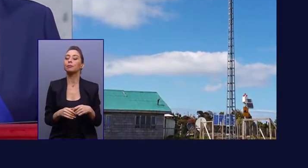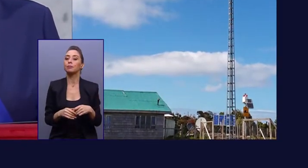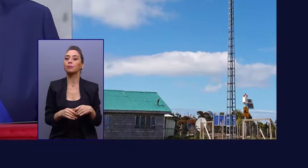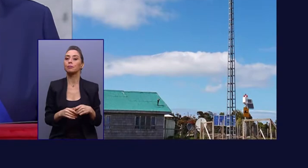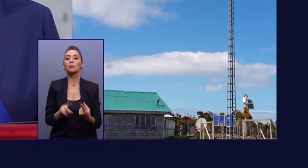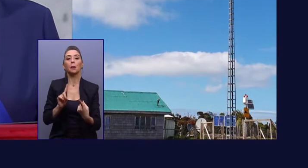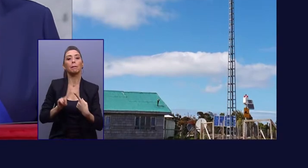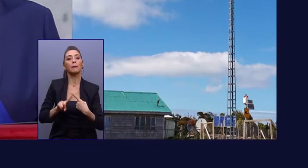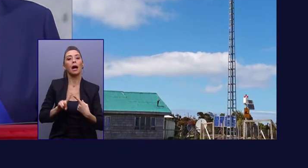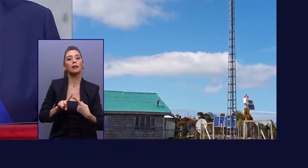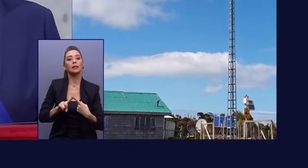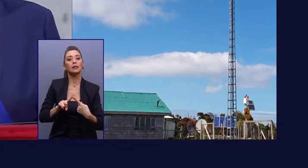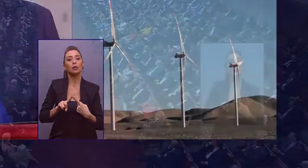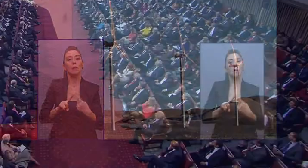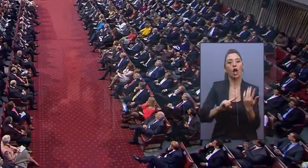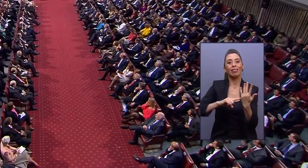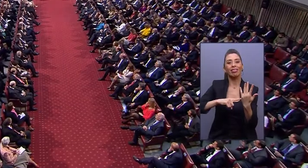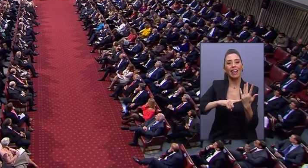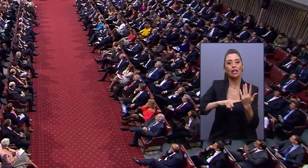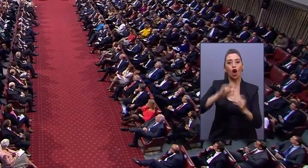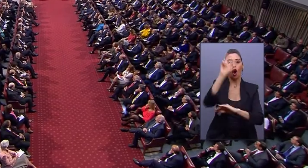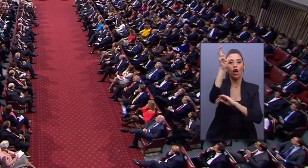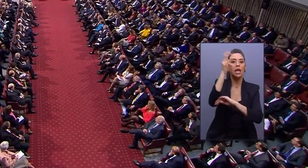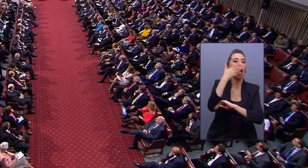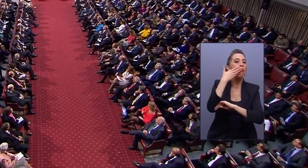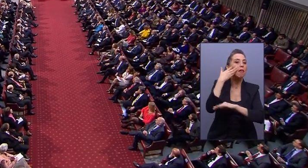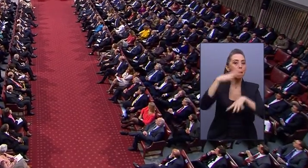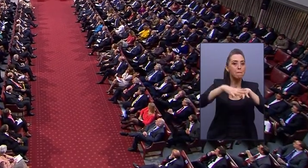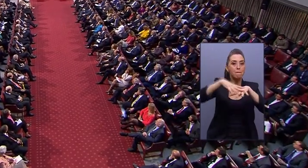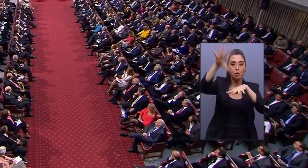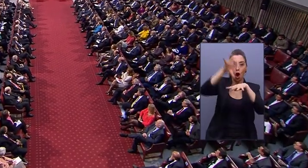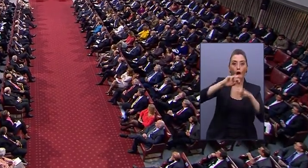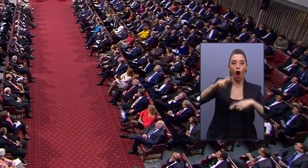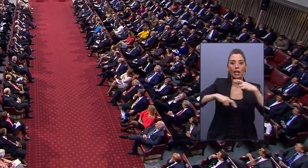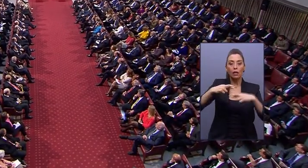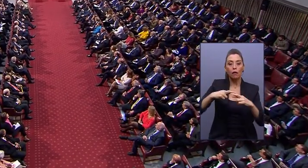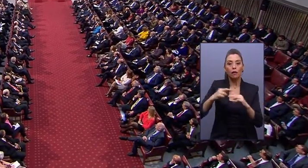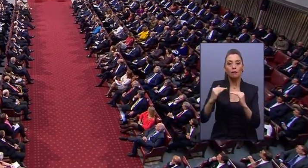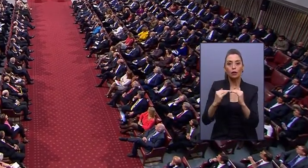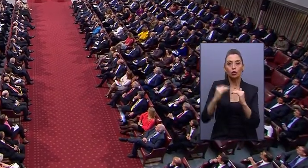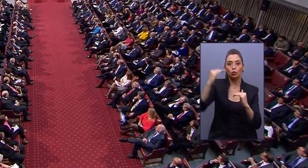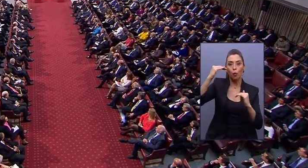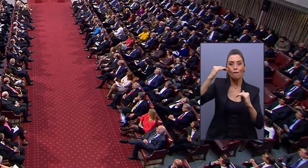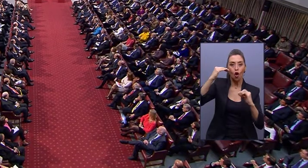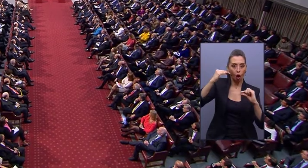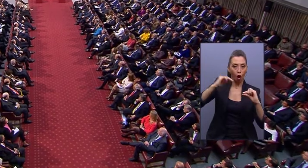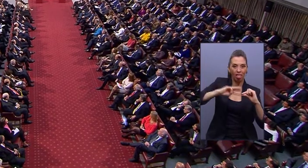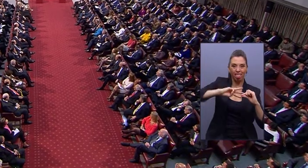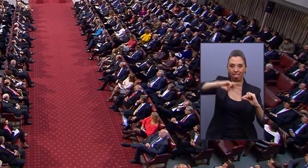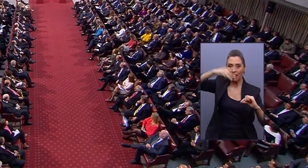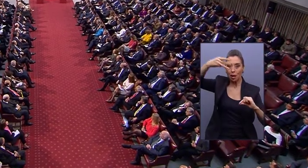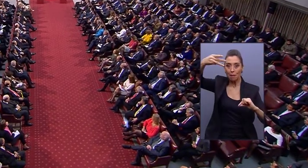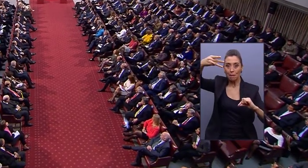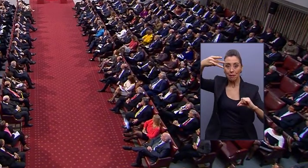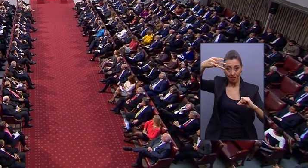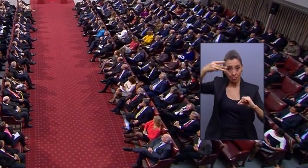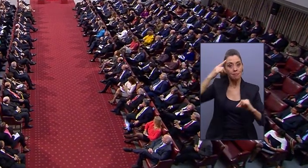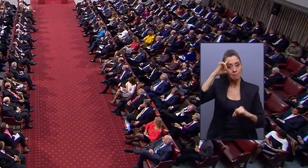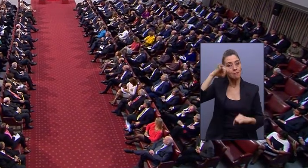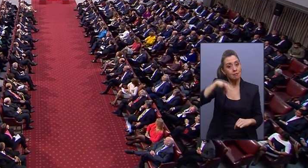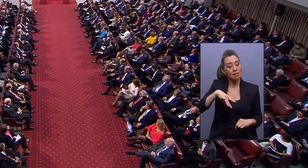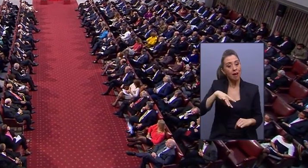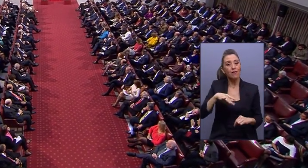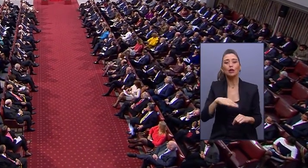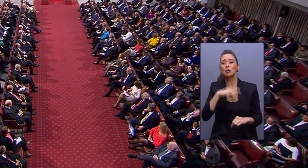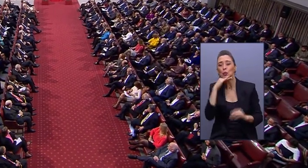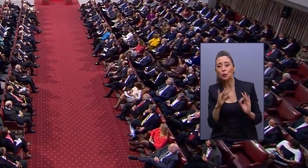la participación de tecnologías limpias y renovables ha aumentado casi 3 veces. Pero también sabemos que no